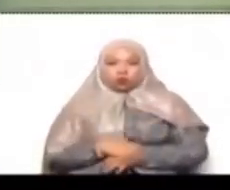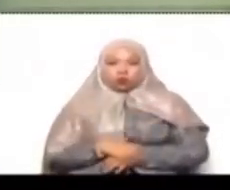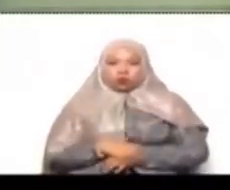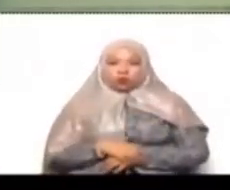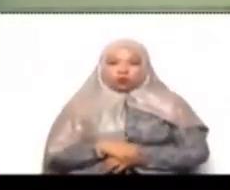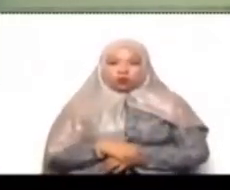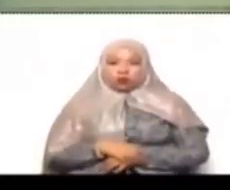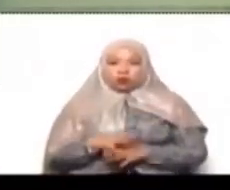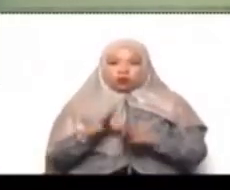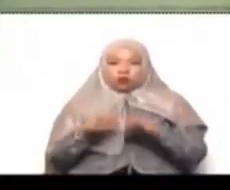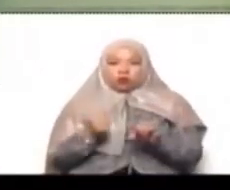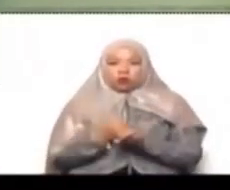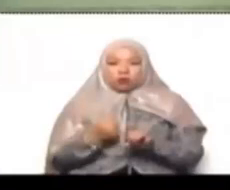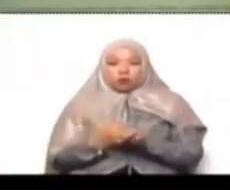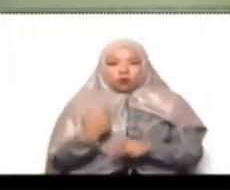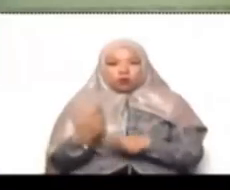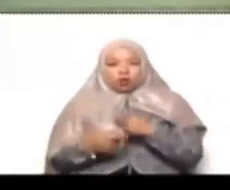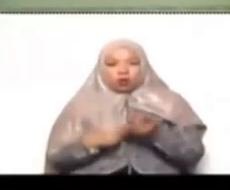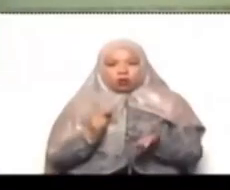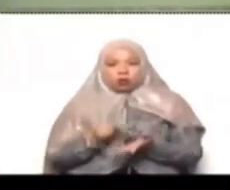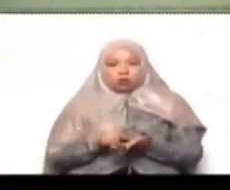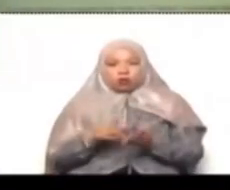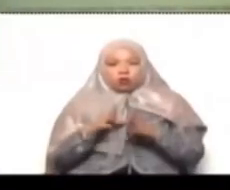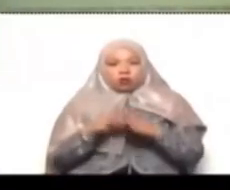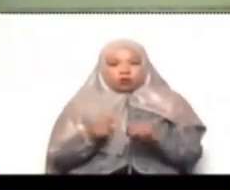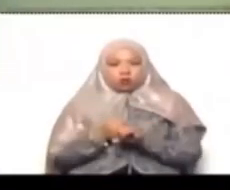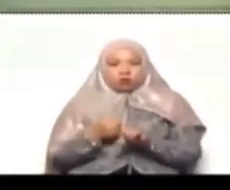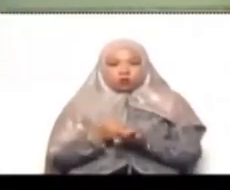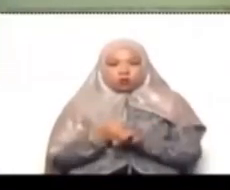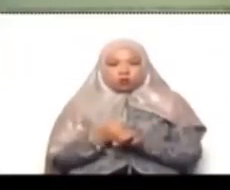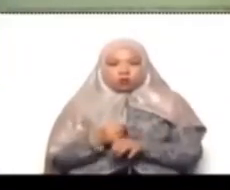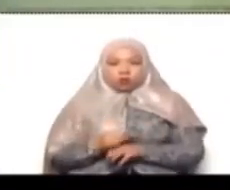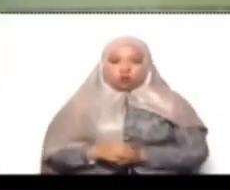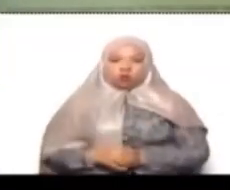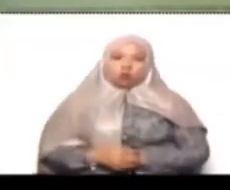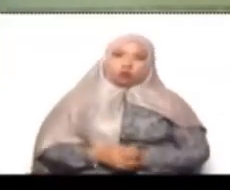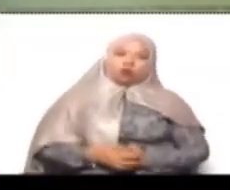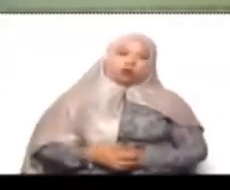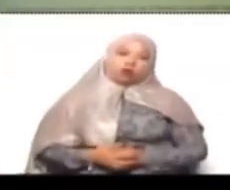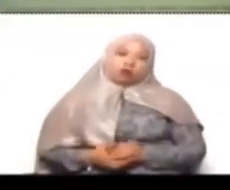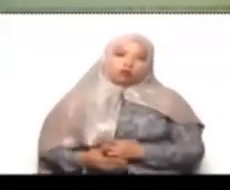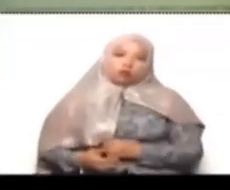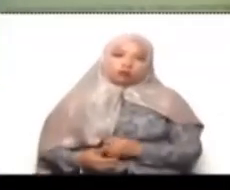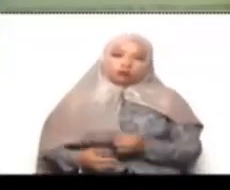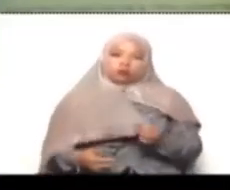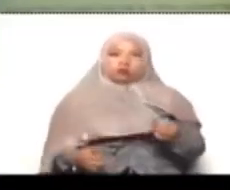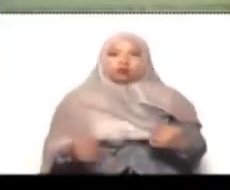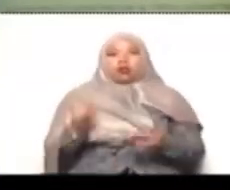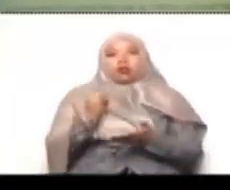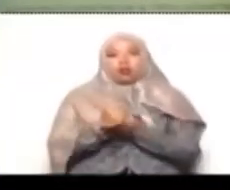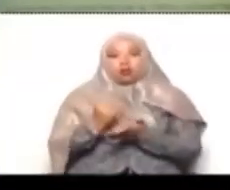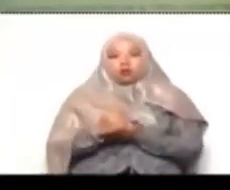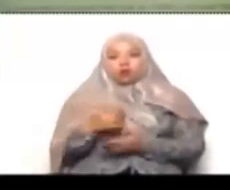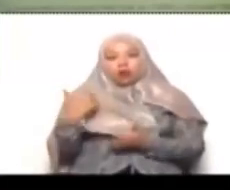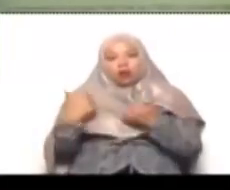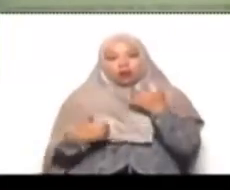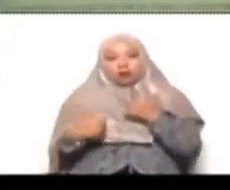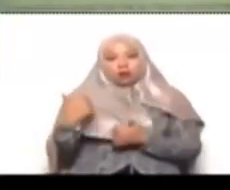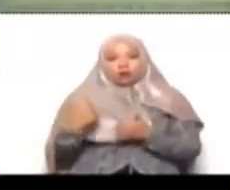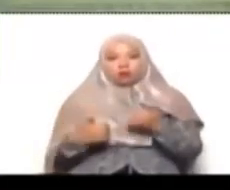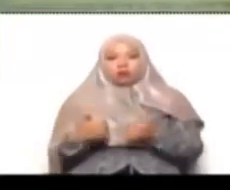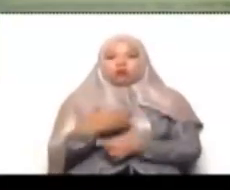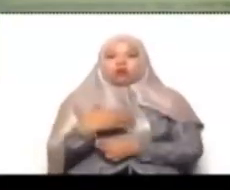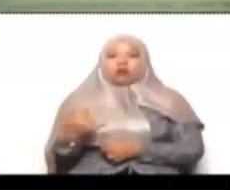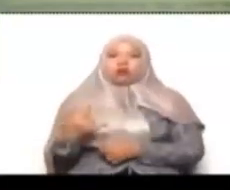que toda esta pantomima que se está haciendo en torno a la inscripción de los candidatos solamente quiere